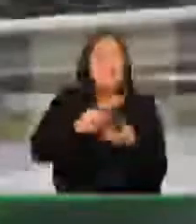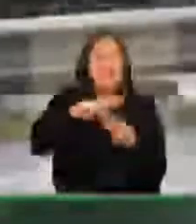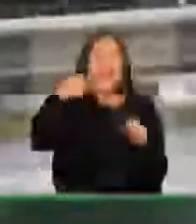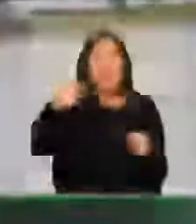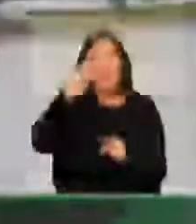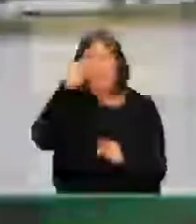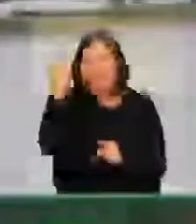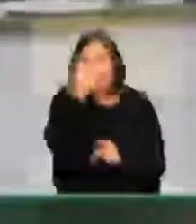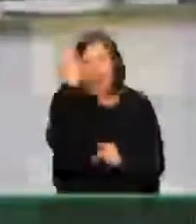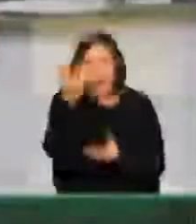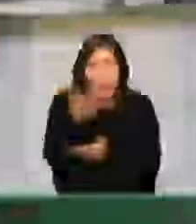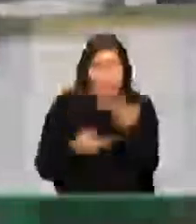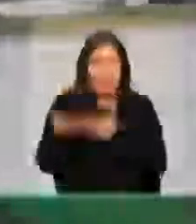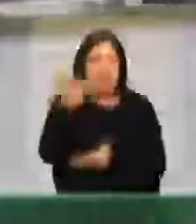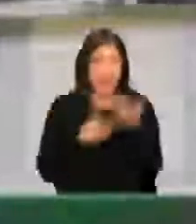instituciones internacionales.